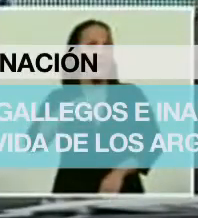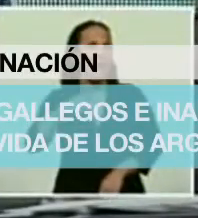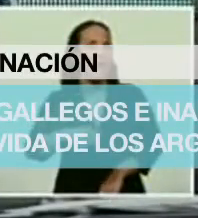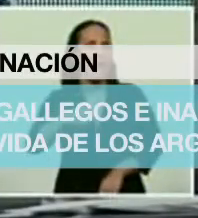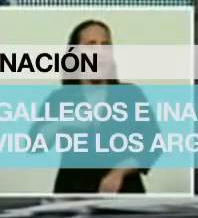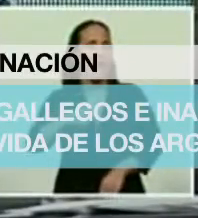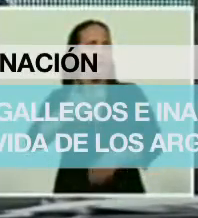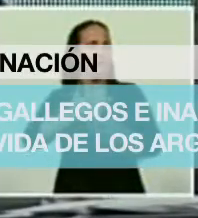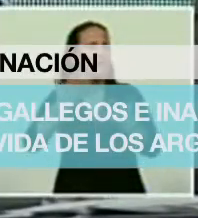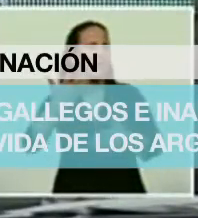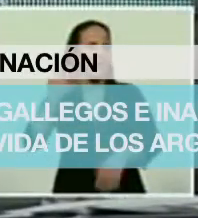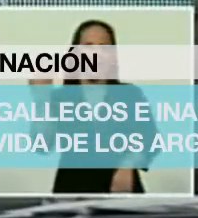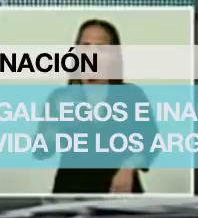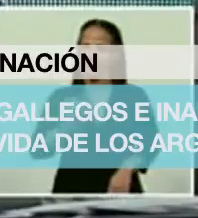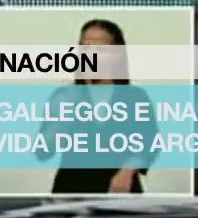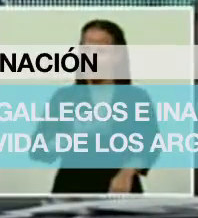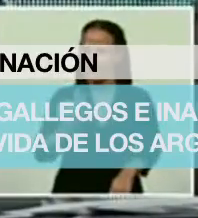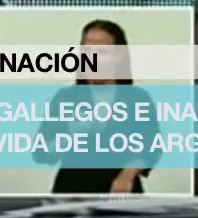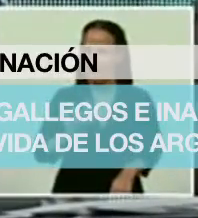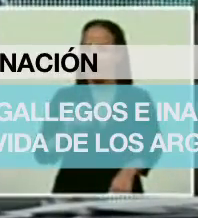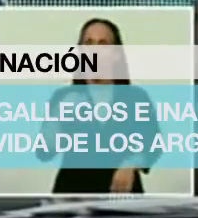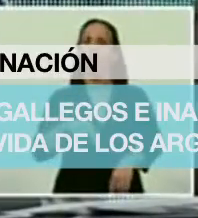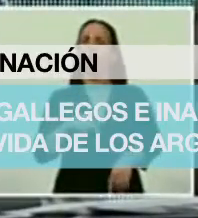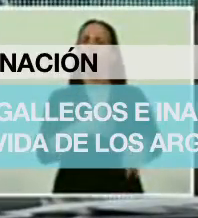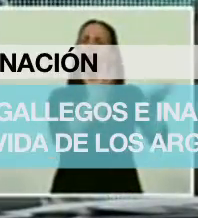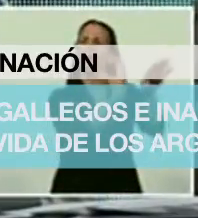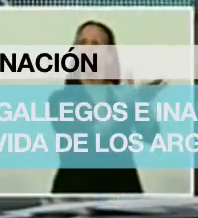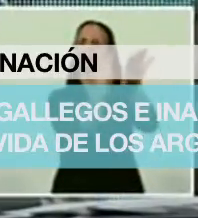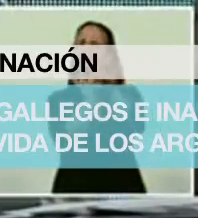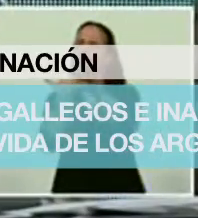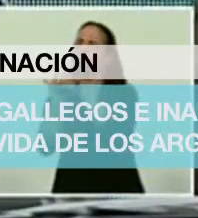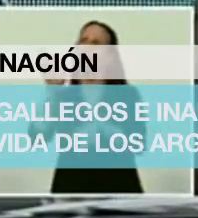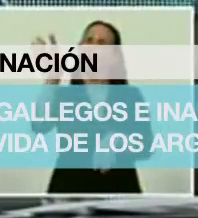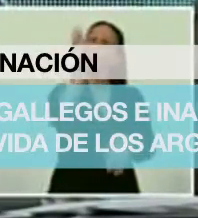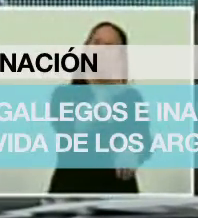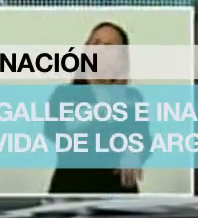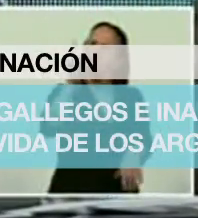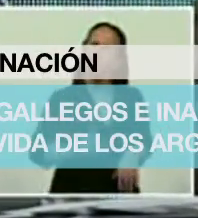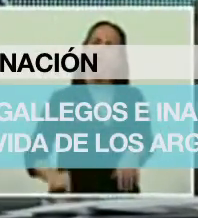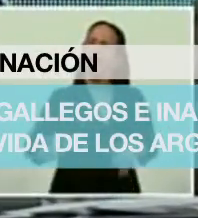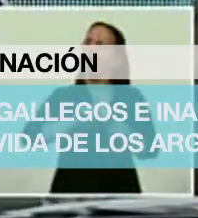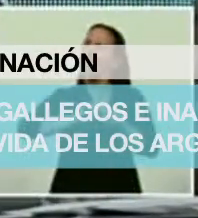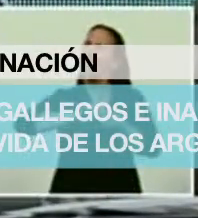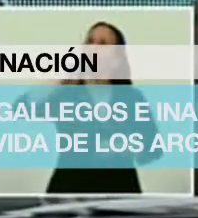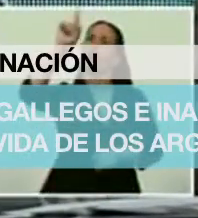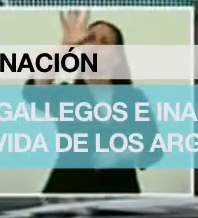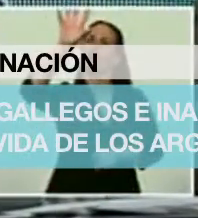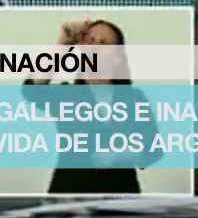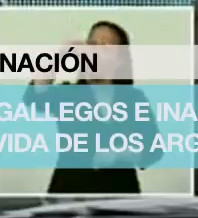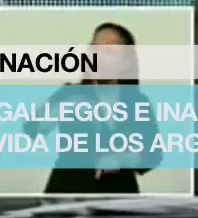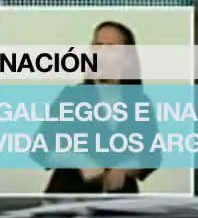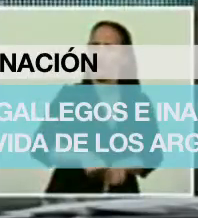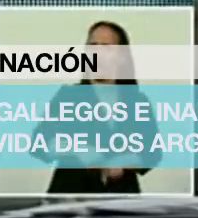un día muy especial porque estamos conectados con todo el país de norte a sur.